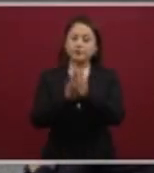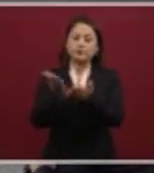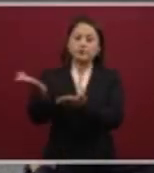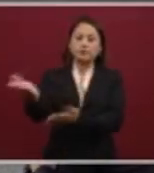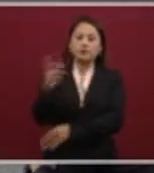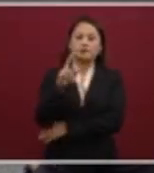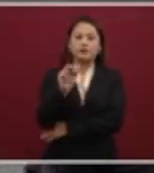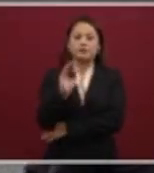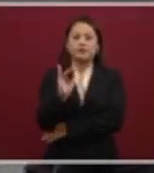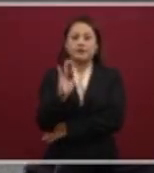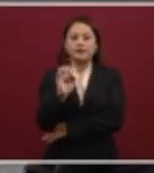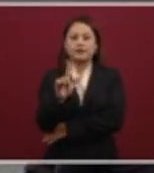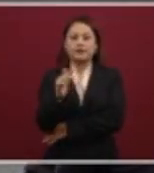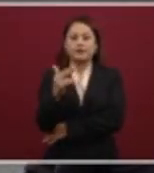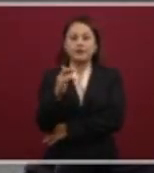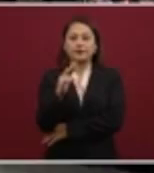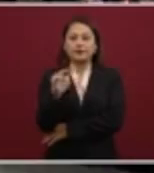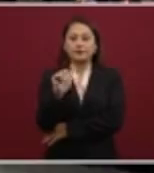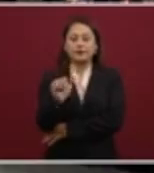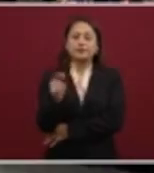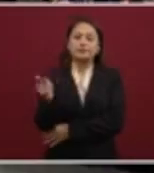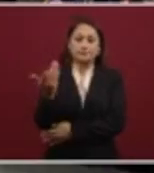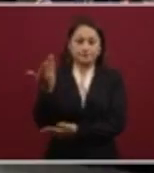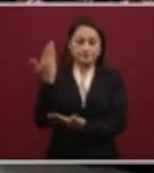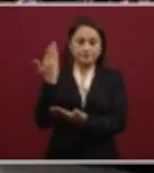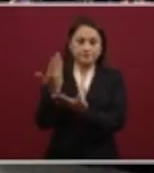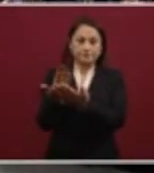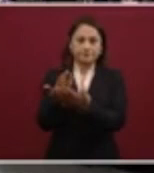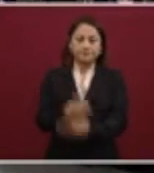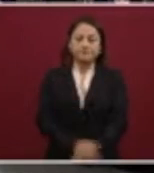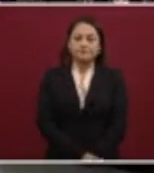quedó pendiente.